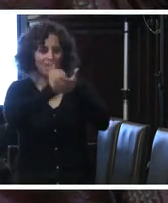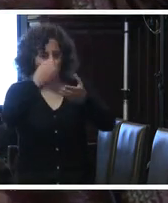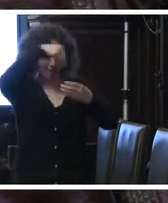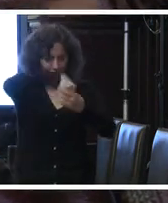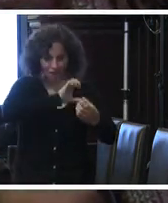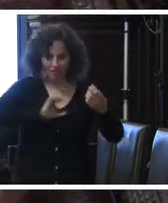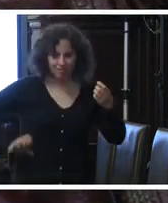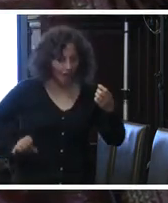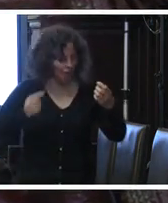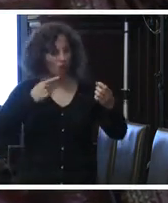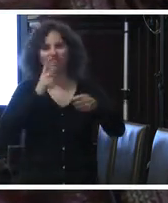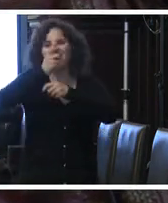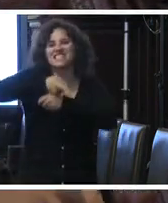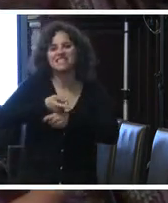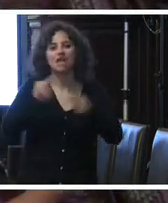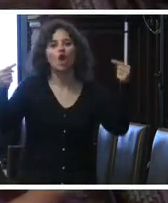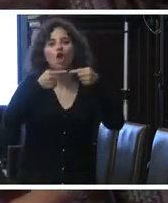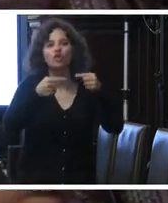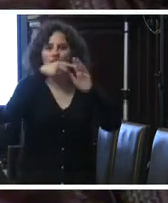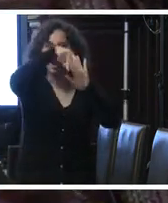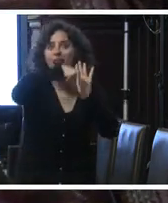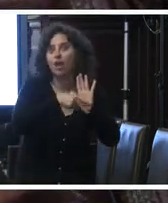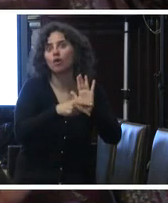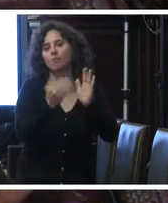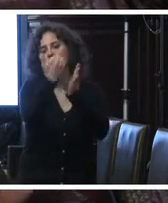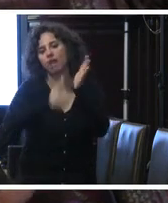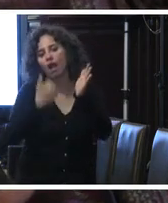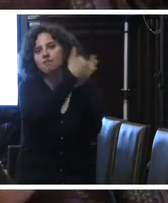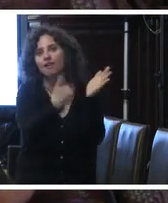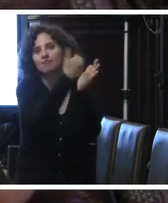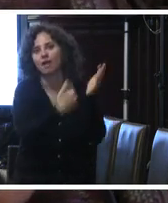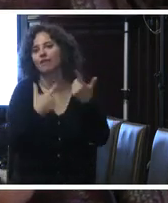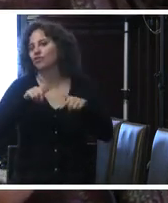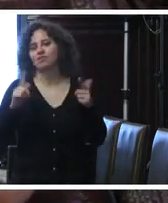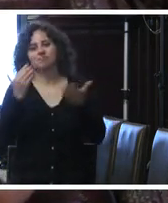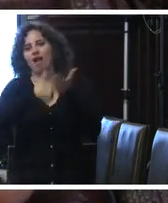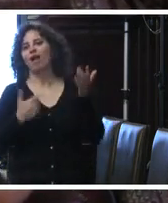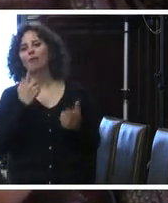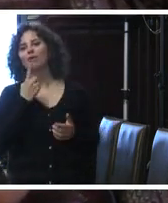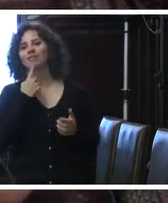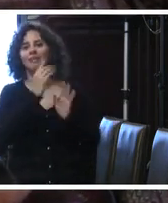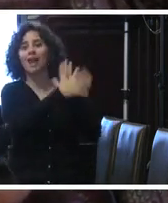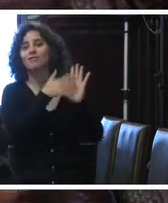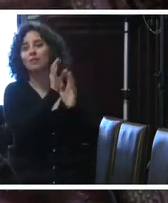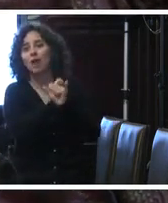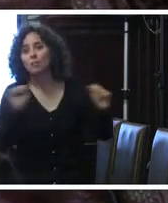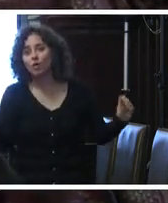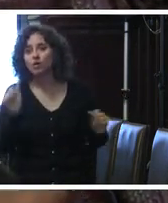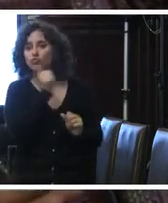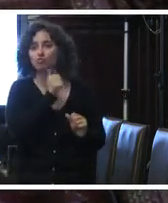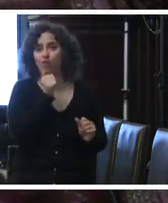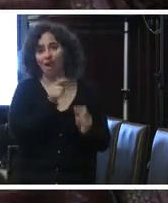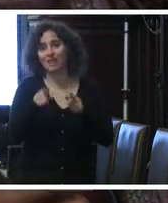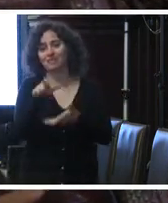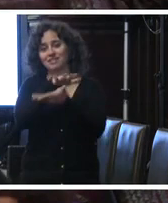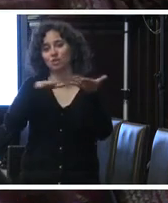dentro del Estado y en la toma de decisiones siguen avanzando, vamos a quedarnos sin esas políticas nacionales para poder enfrentar esto,